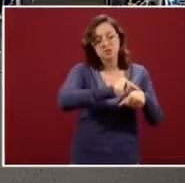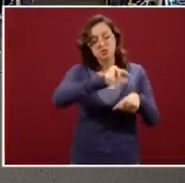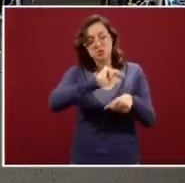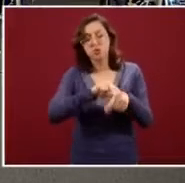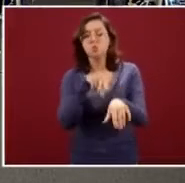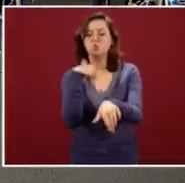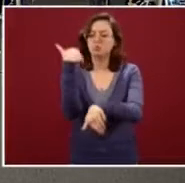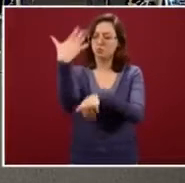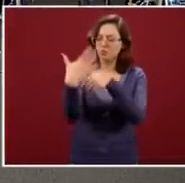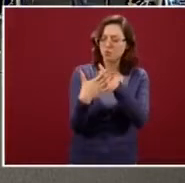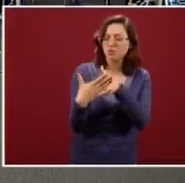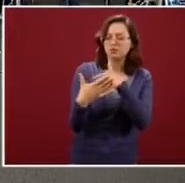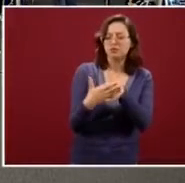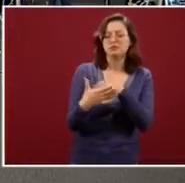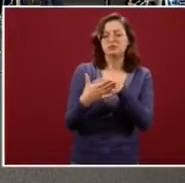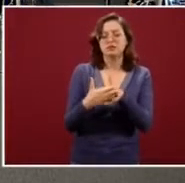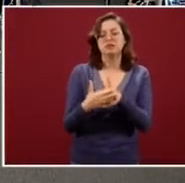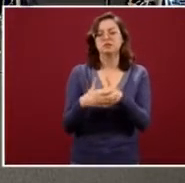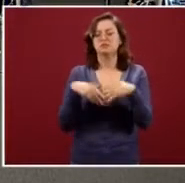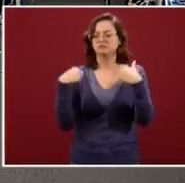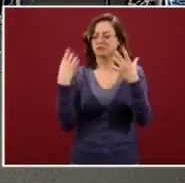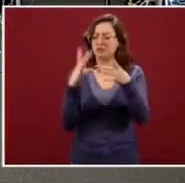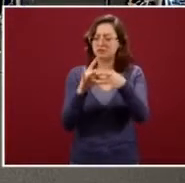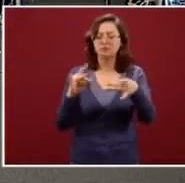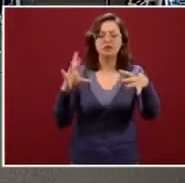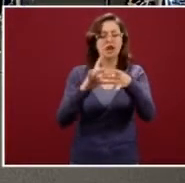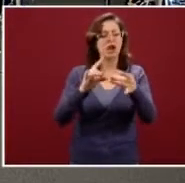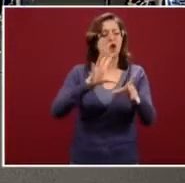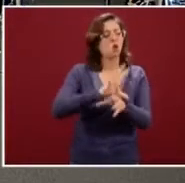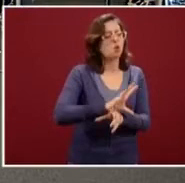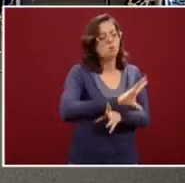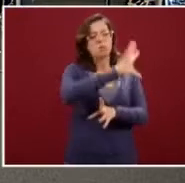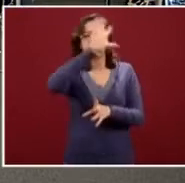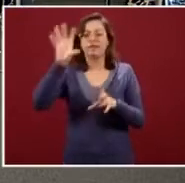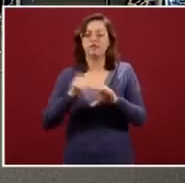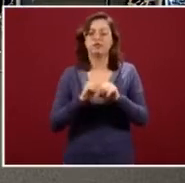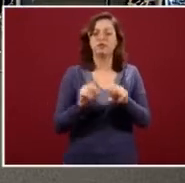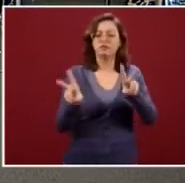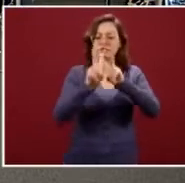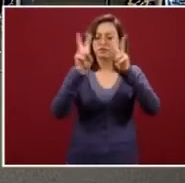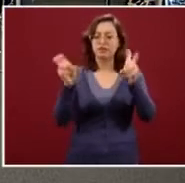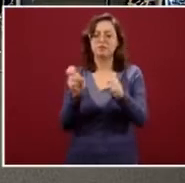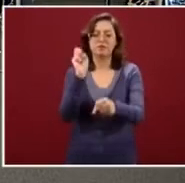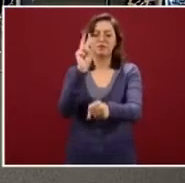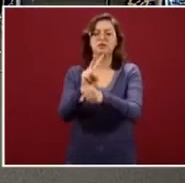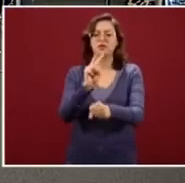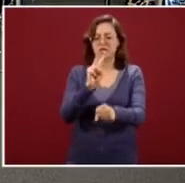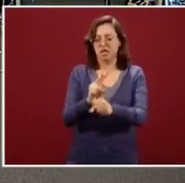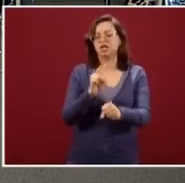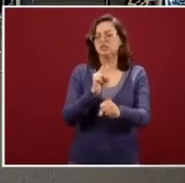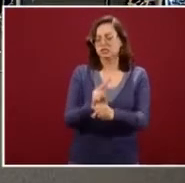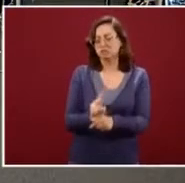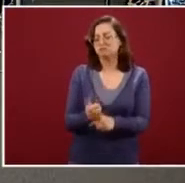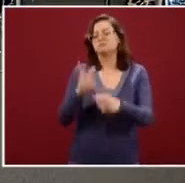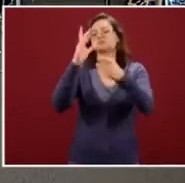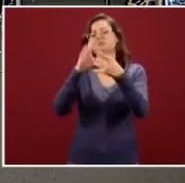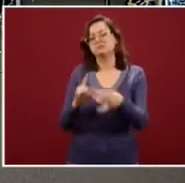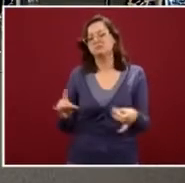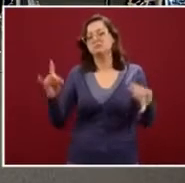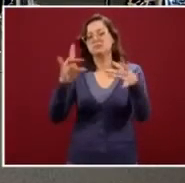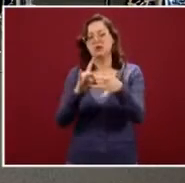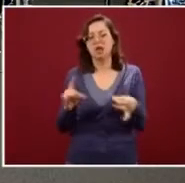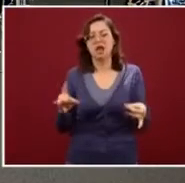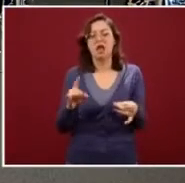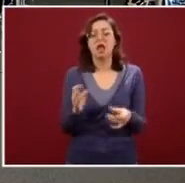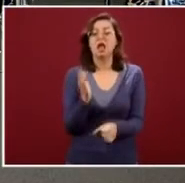una sesión completa específicamente a comentar sobre el abordaje de la vigilancia y lo que implica, y por ahora